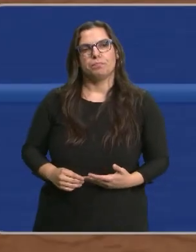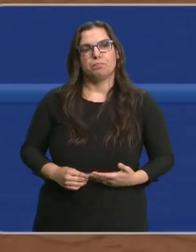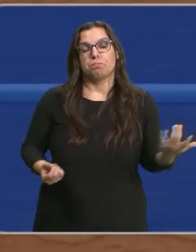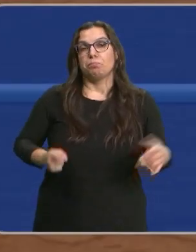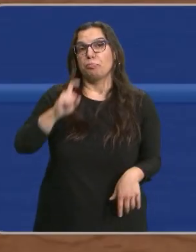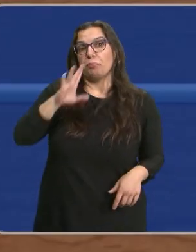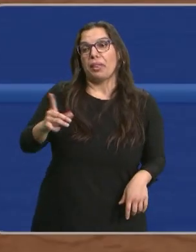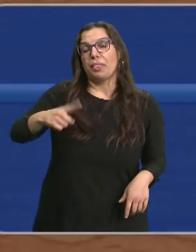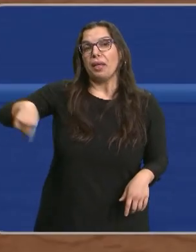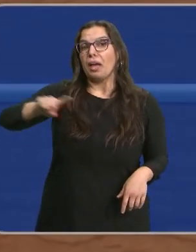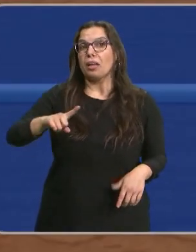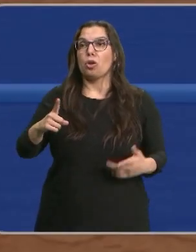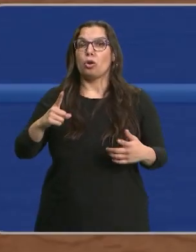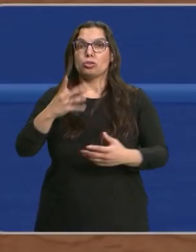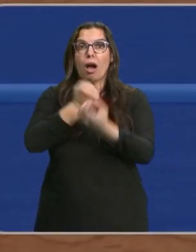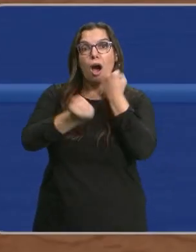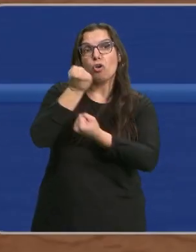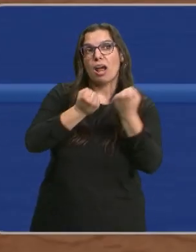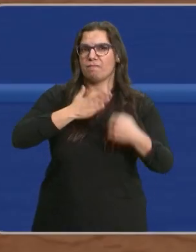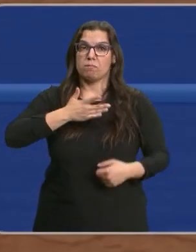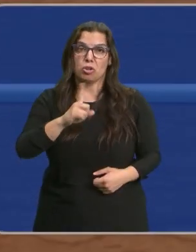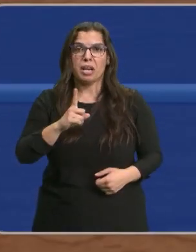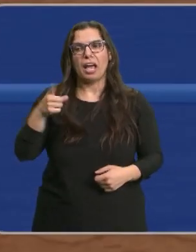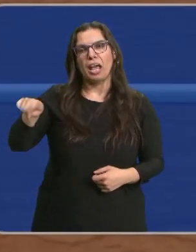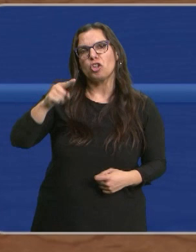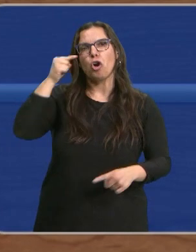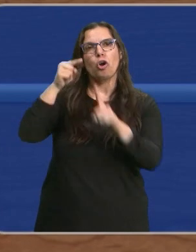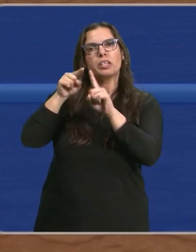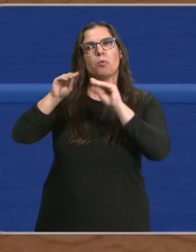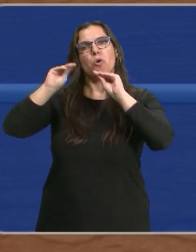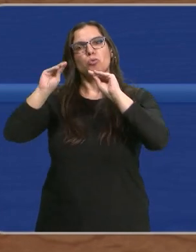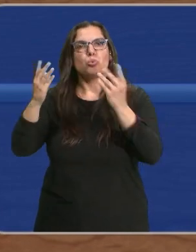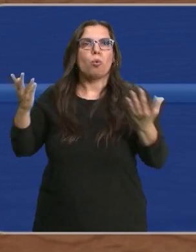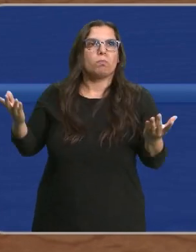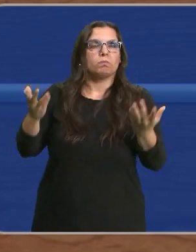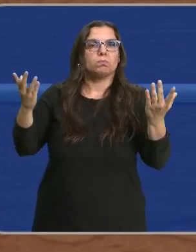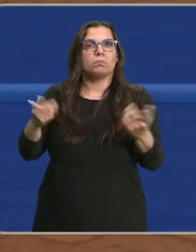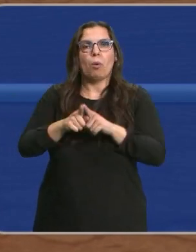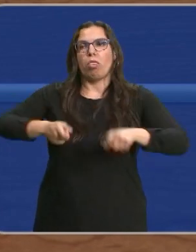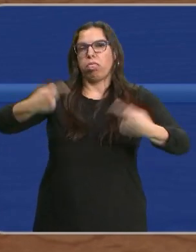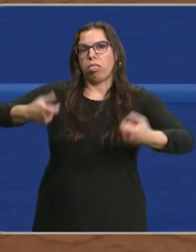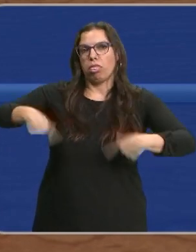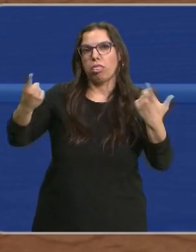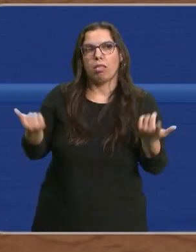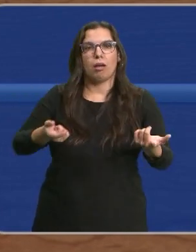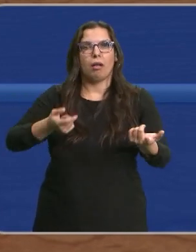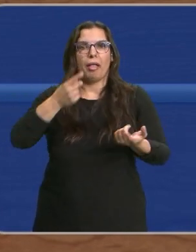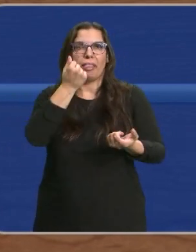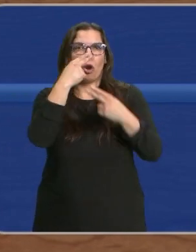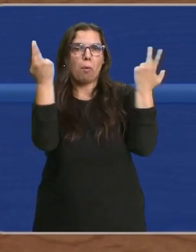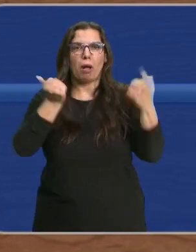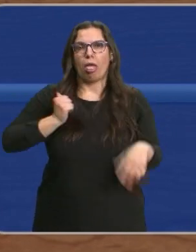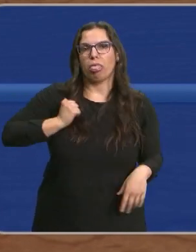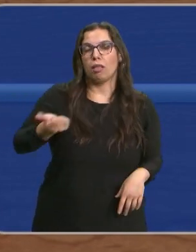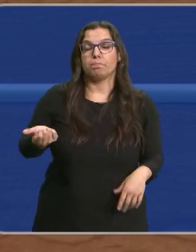Parece que no están mucho por la labor de ahorrar, sino que están más por la labor del dispendio del dinero público.